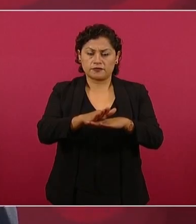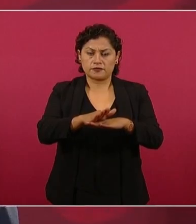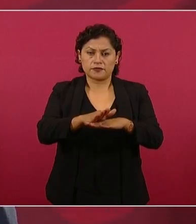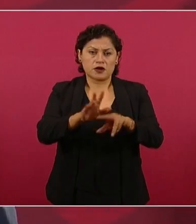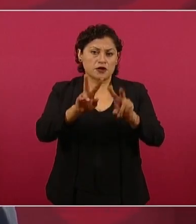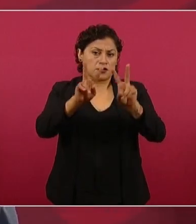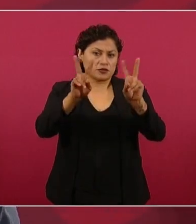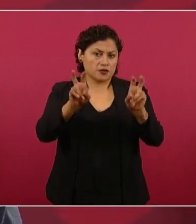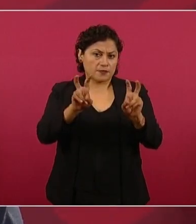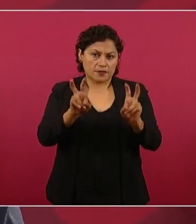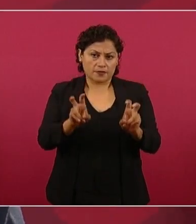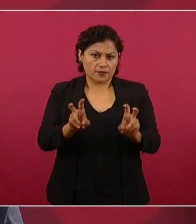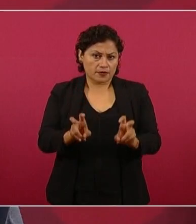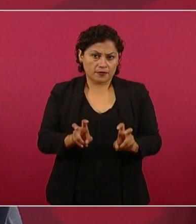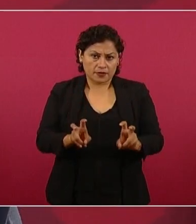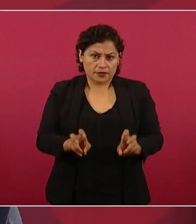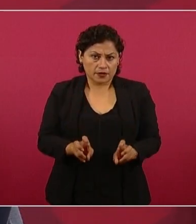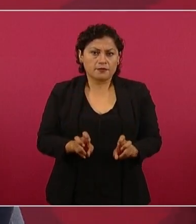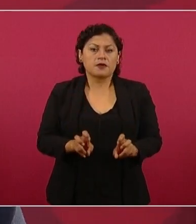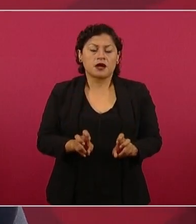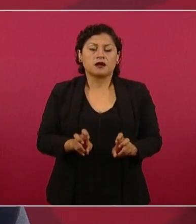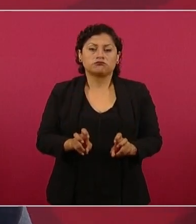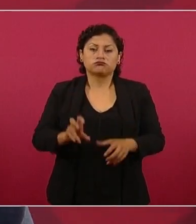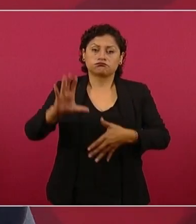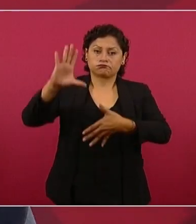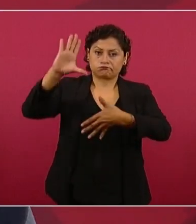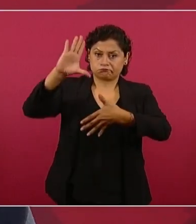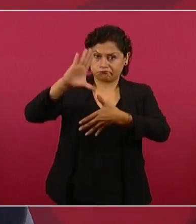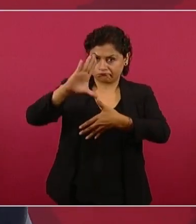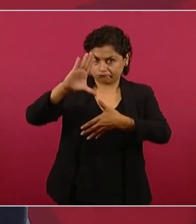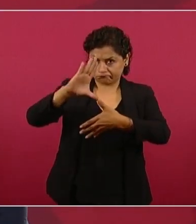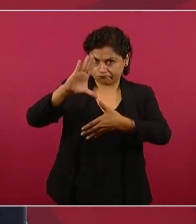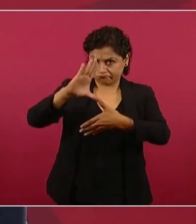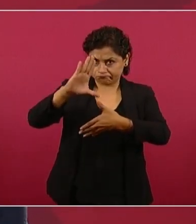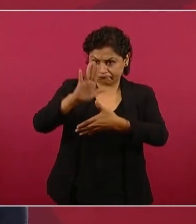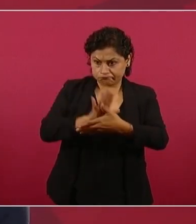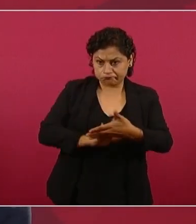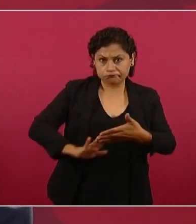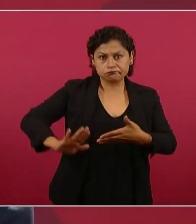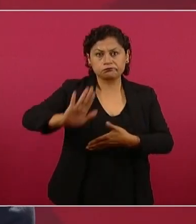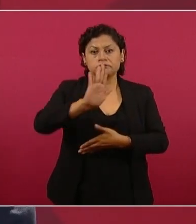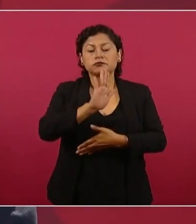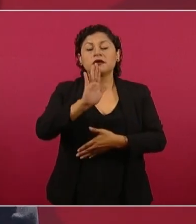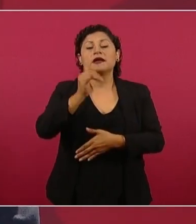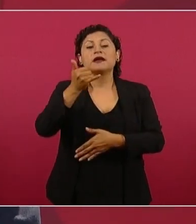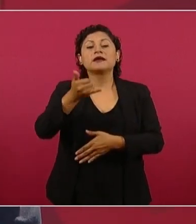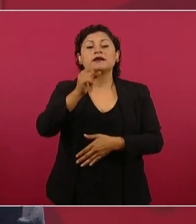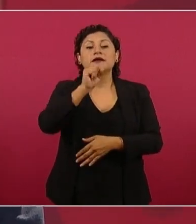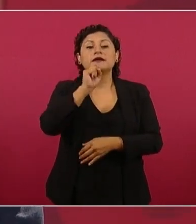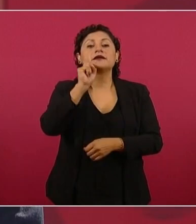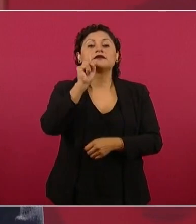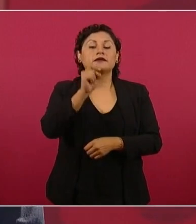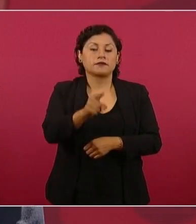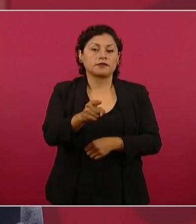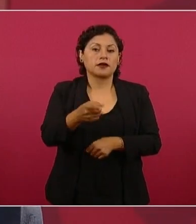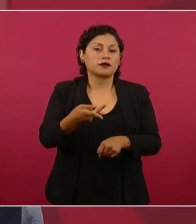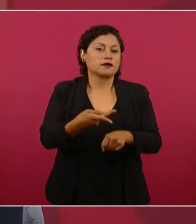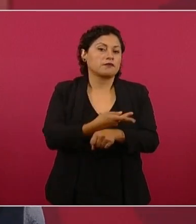temas que tienen que ver con el continente y con la